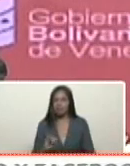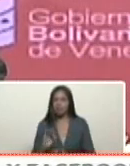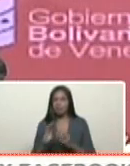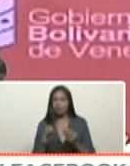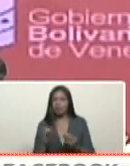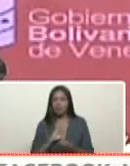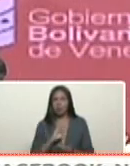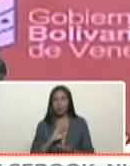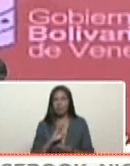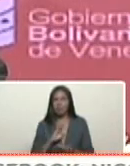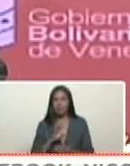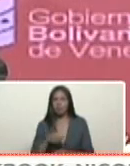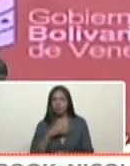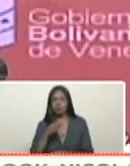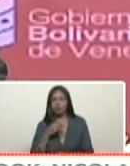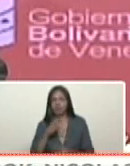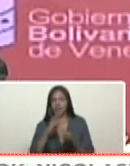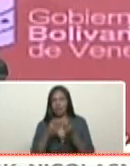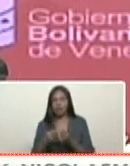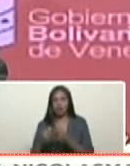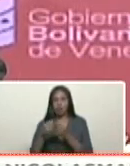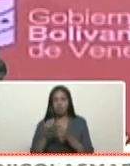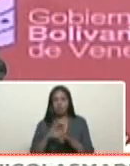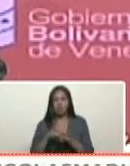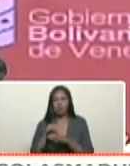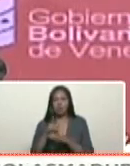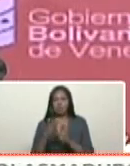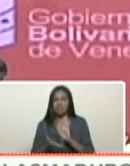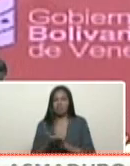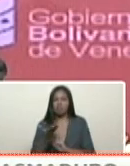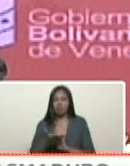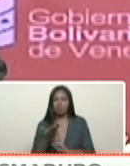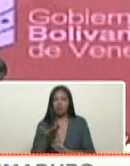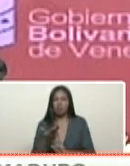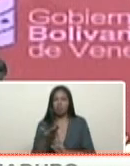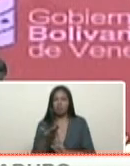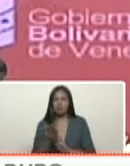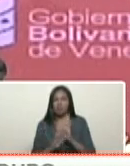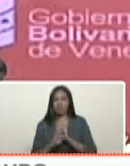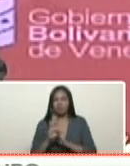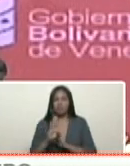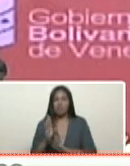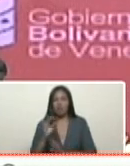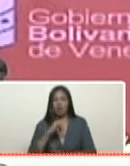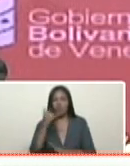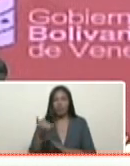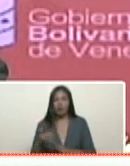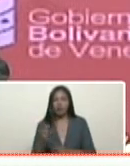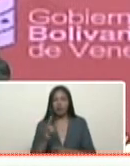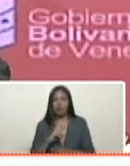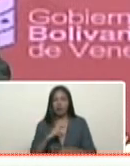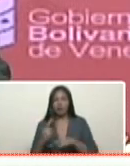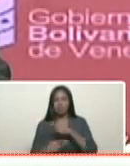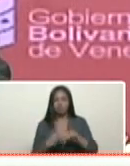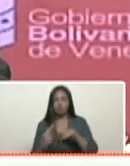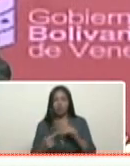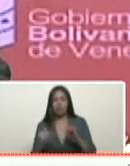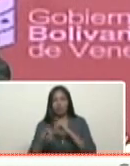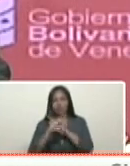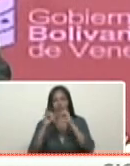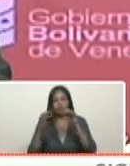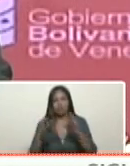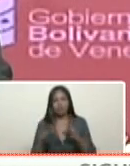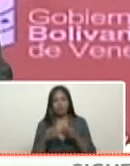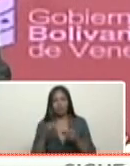la cartografía social y económica y por qué es tan importante para avanzar en los planes revolucionarios de la felicidad y